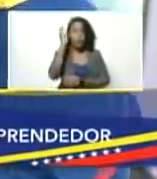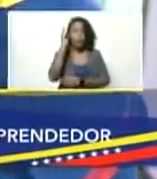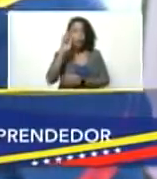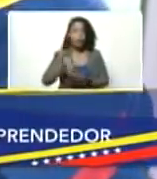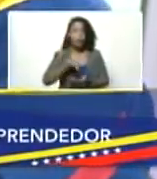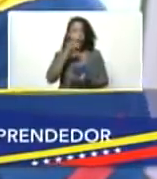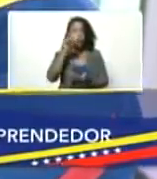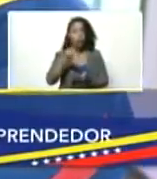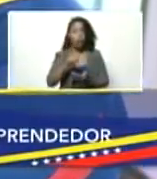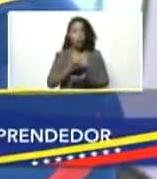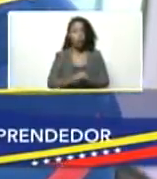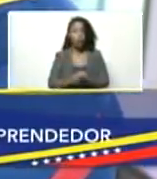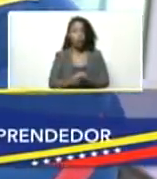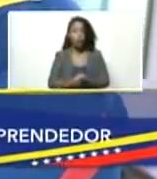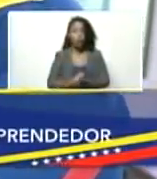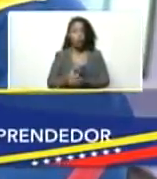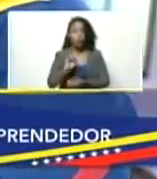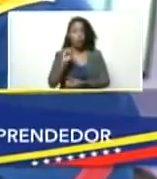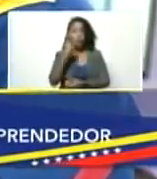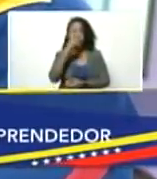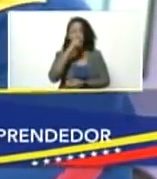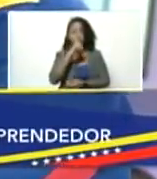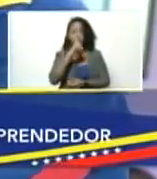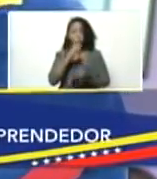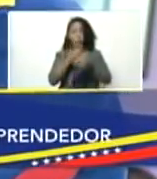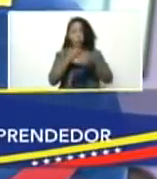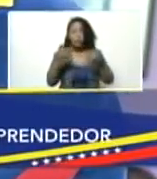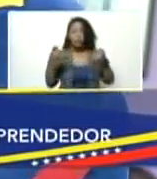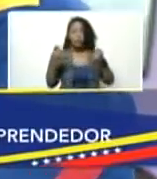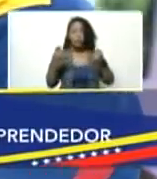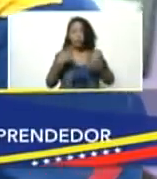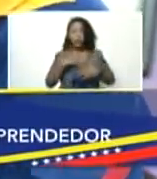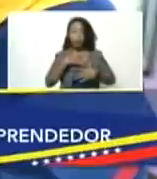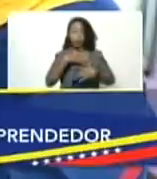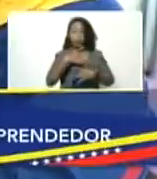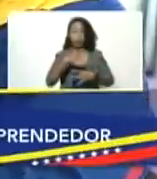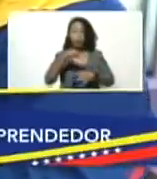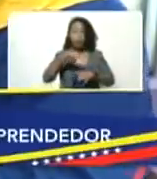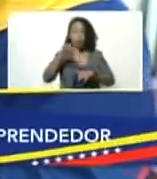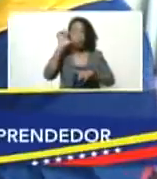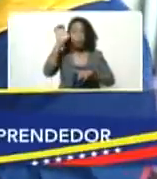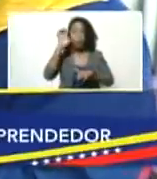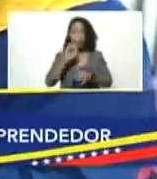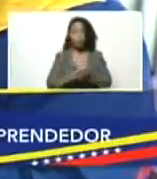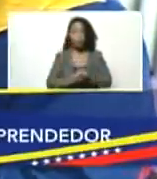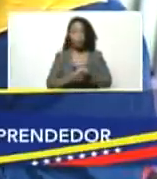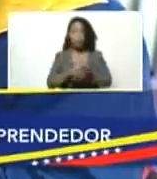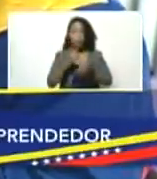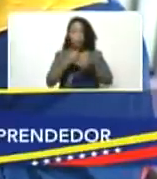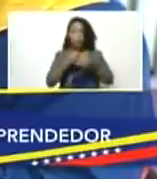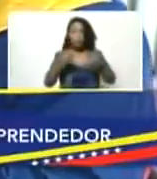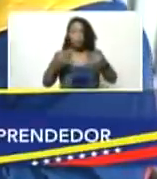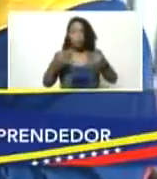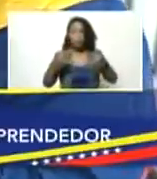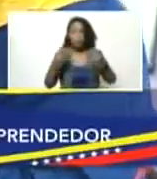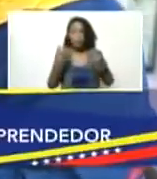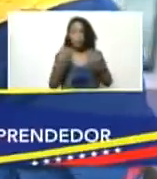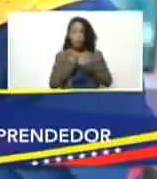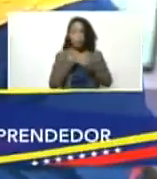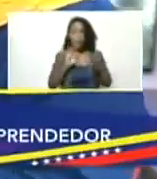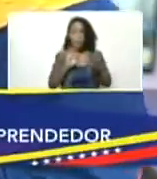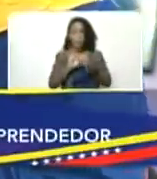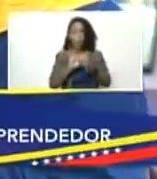Nacional desde su primer año se alineó con los intereses del país, se alineó con los intereses de